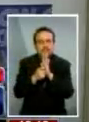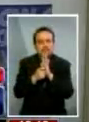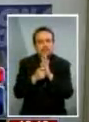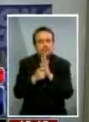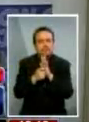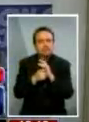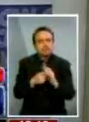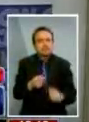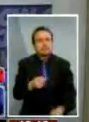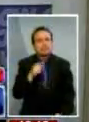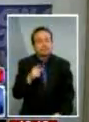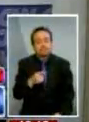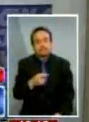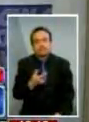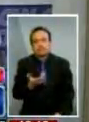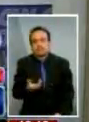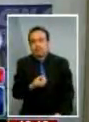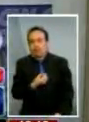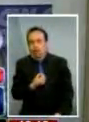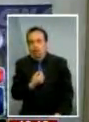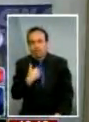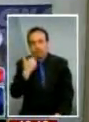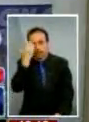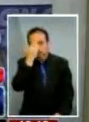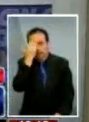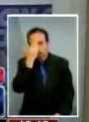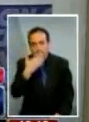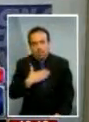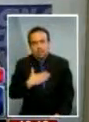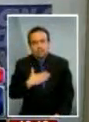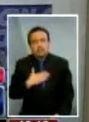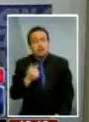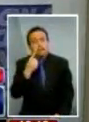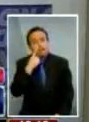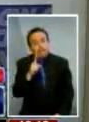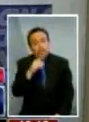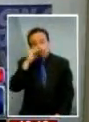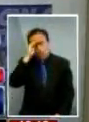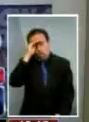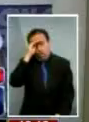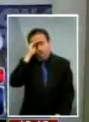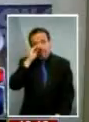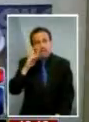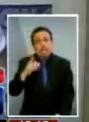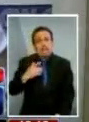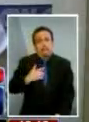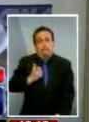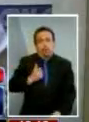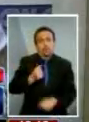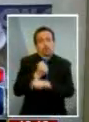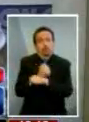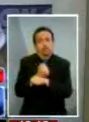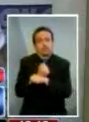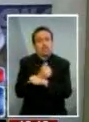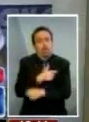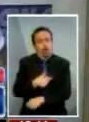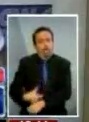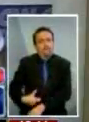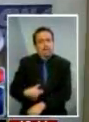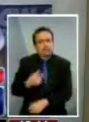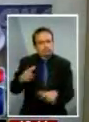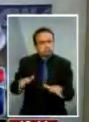Y eso es obvio que no deja de preocuparnos, y confiamos en que las policías y el gobierno está haciendo todo lo posible